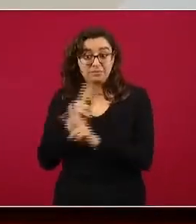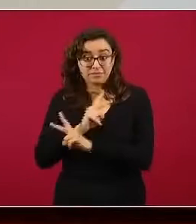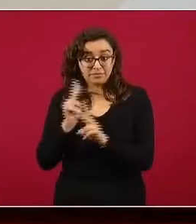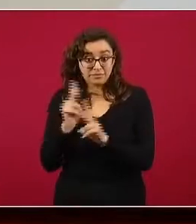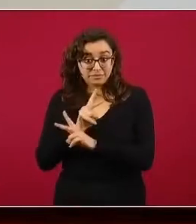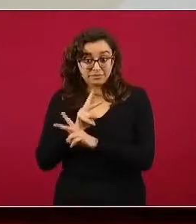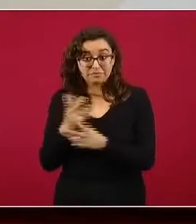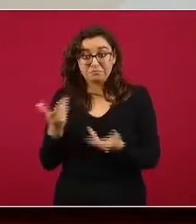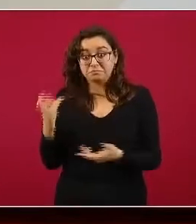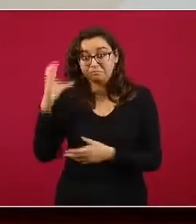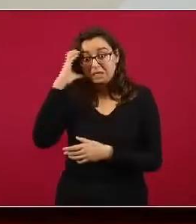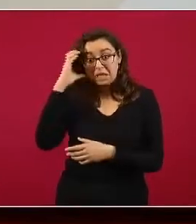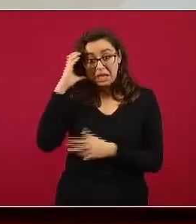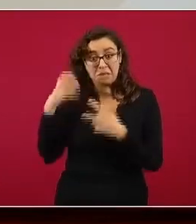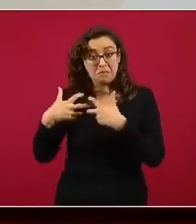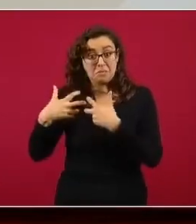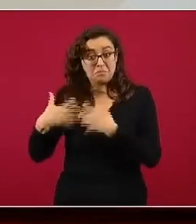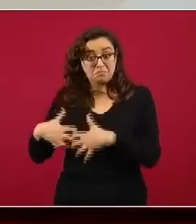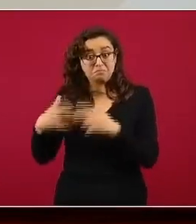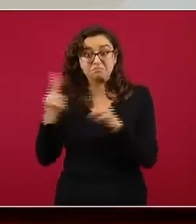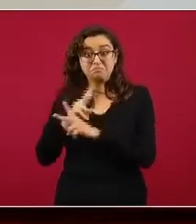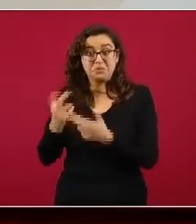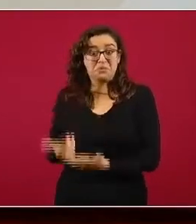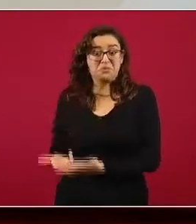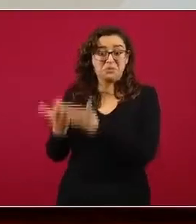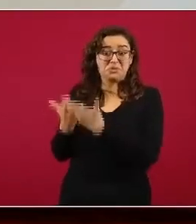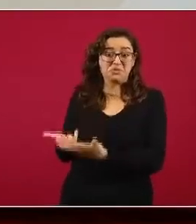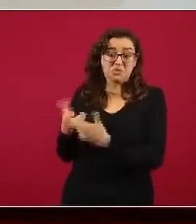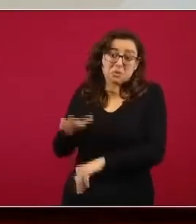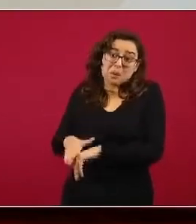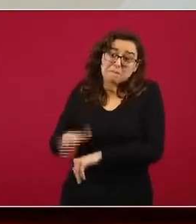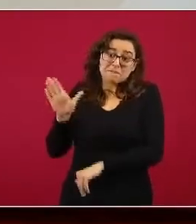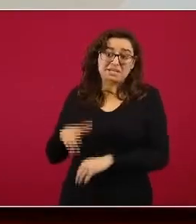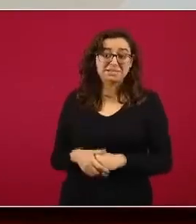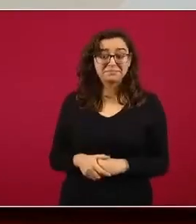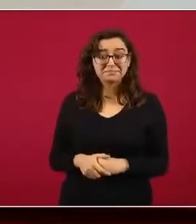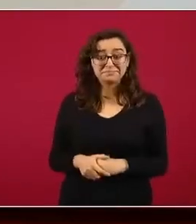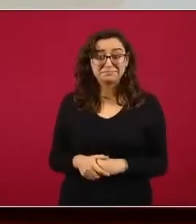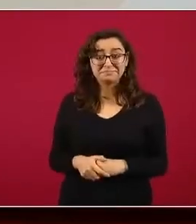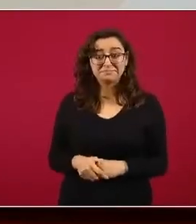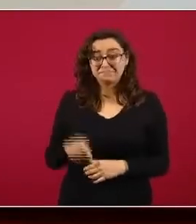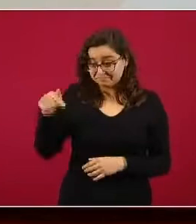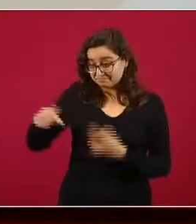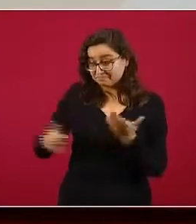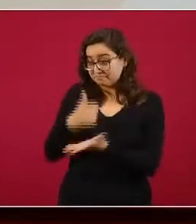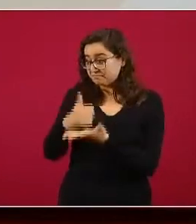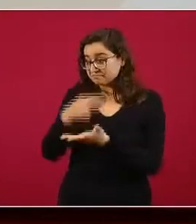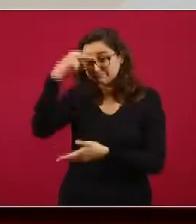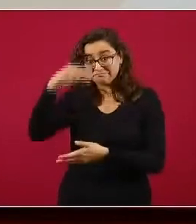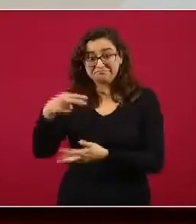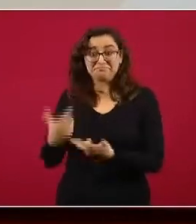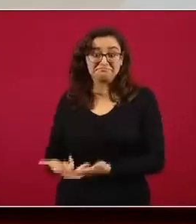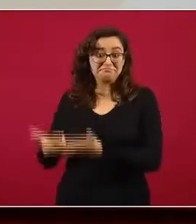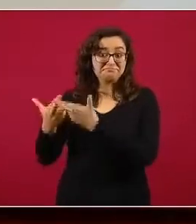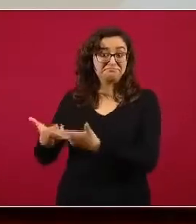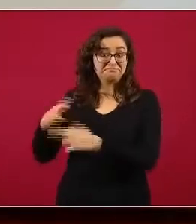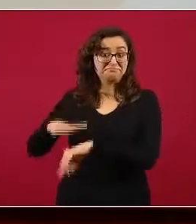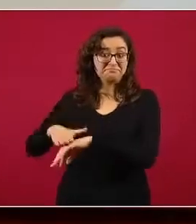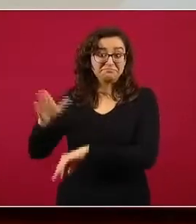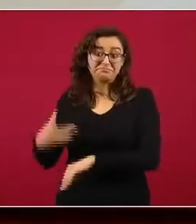camas con ventilador tienen mayor disponibilidad para efectos de la Ciudad de México, que es la pregunta específica, que las